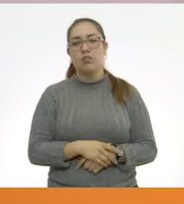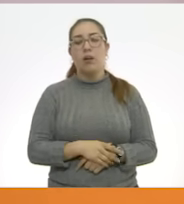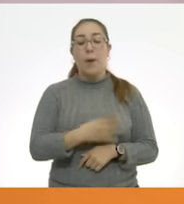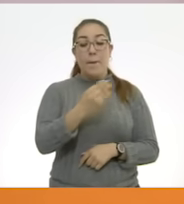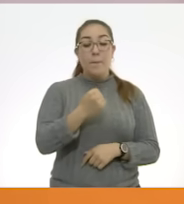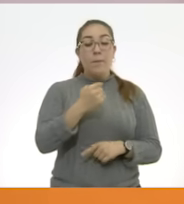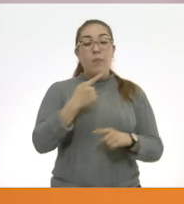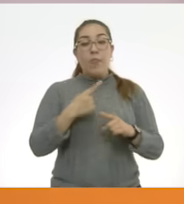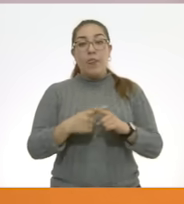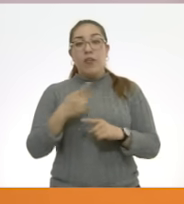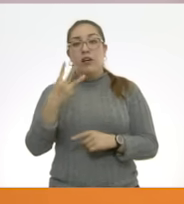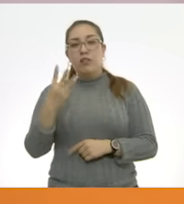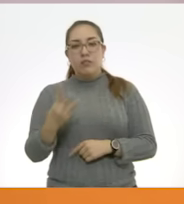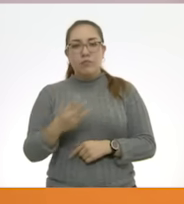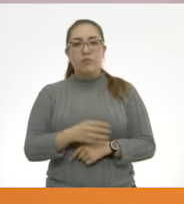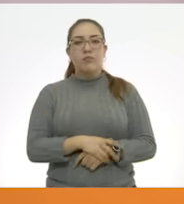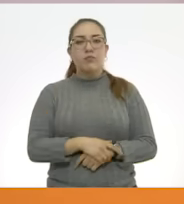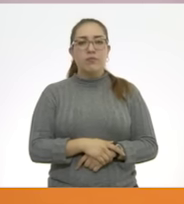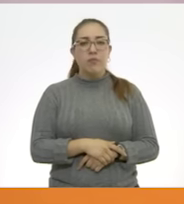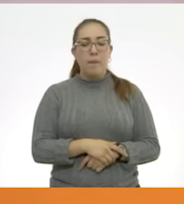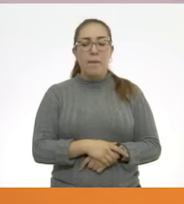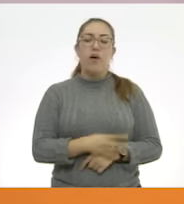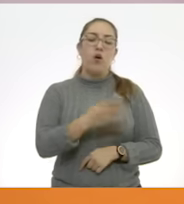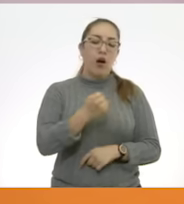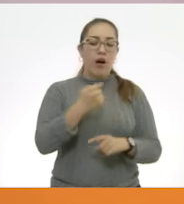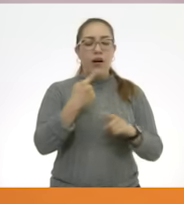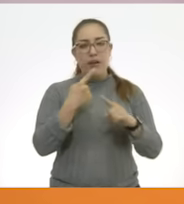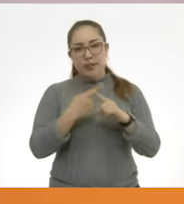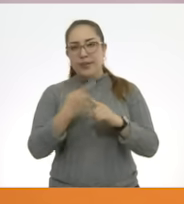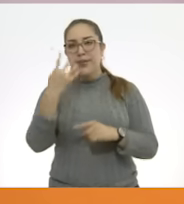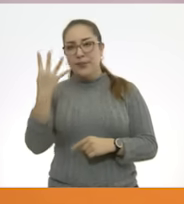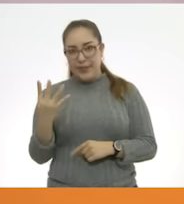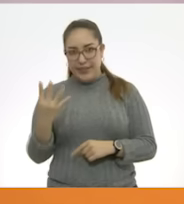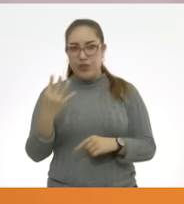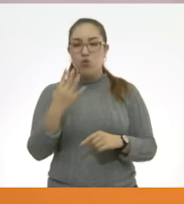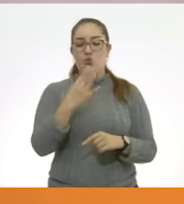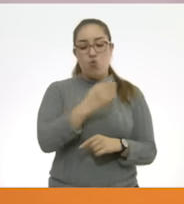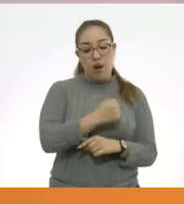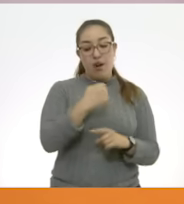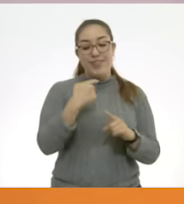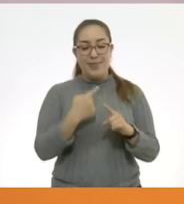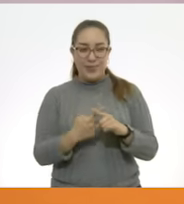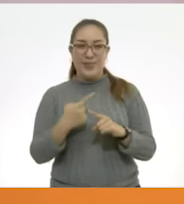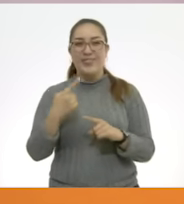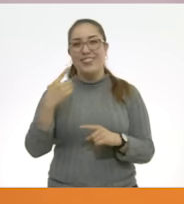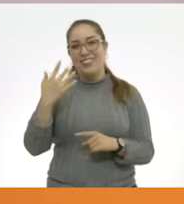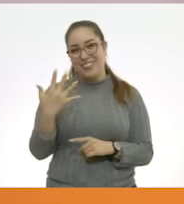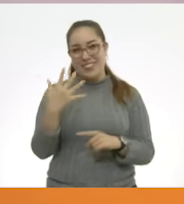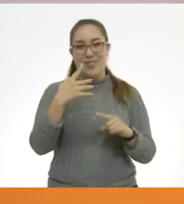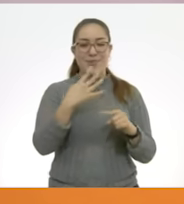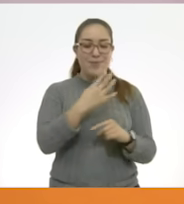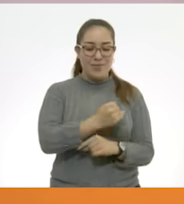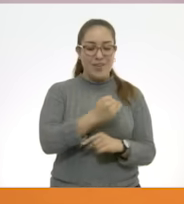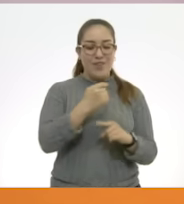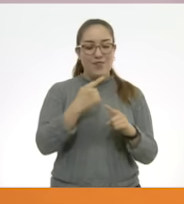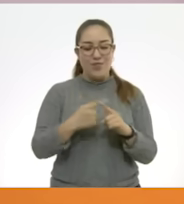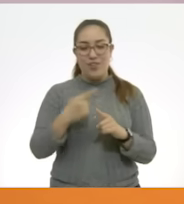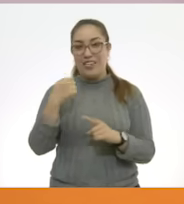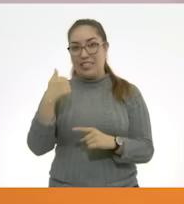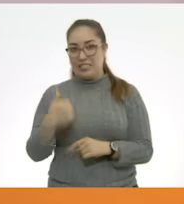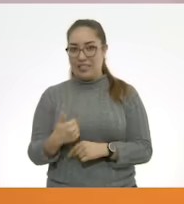9 por 3, por 4, por 5, toda la tabla completa, 9 por